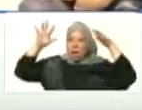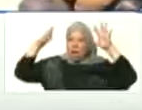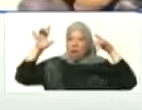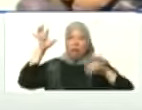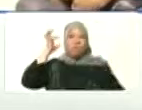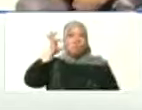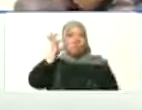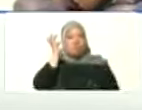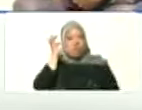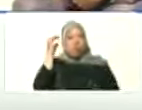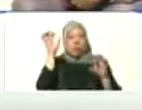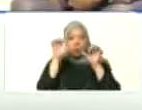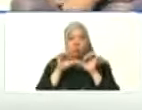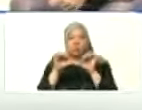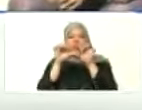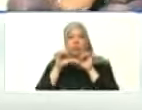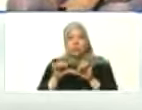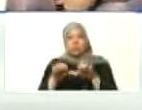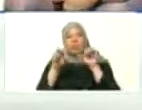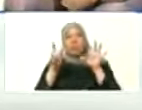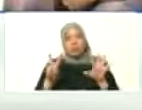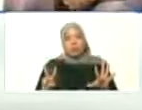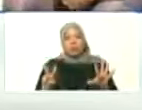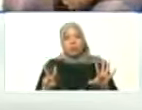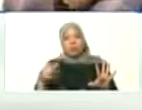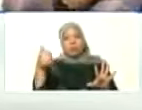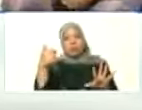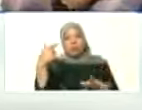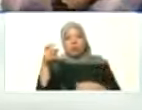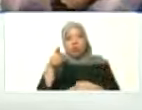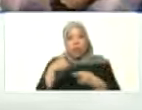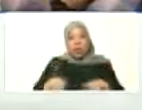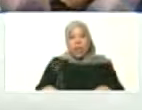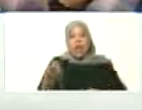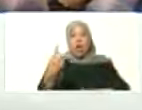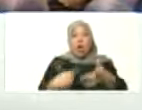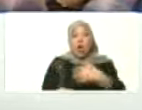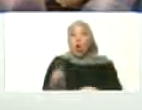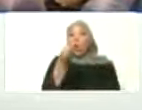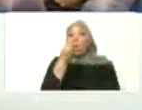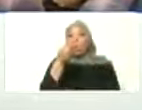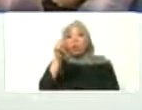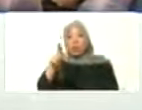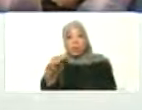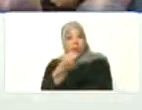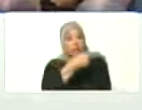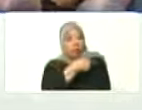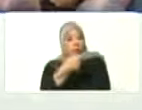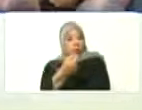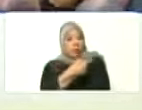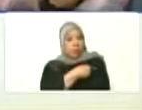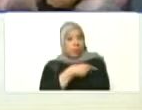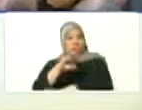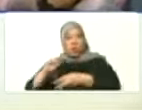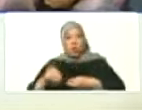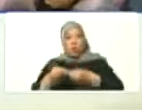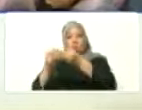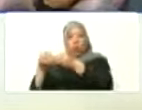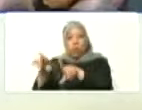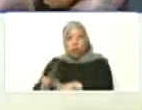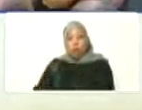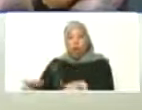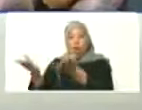las que trabajaron en la pandemia, son las que distribuyen el CLAP, son las que vacunan, y son las que se metieron a arreglar esta escuela,